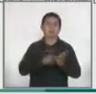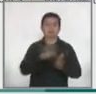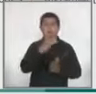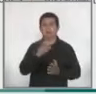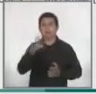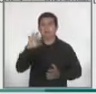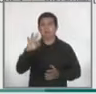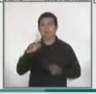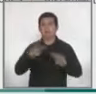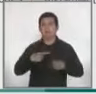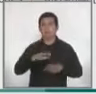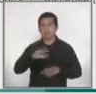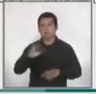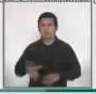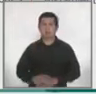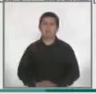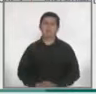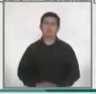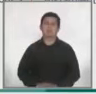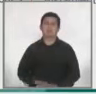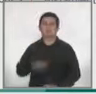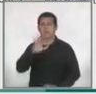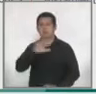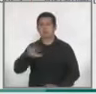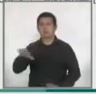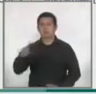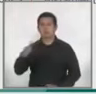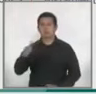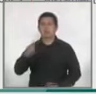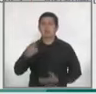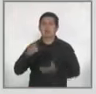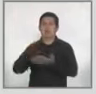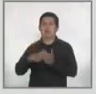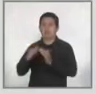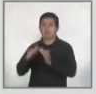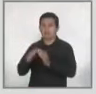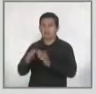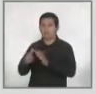1,340 defunciones y 511 en aislamiento.